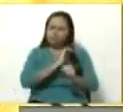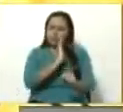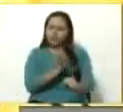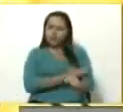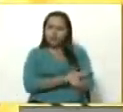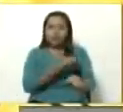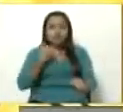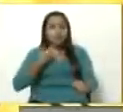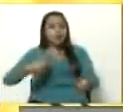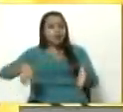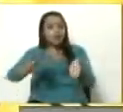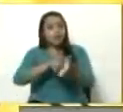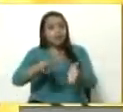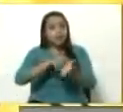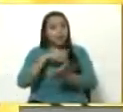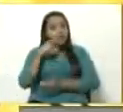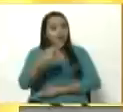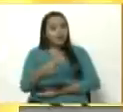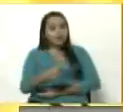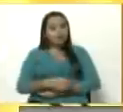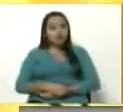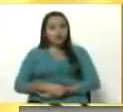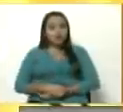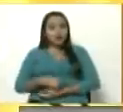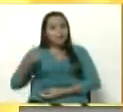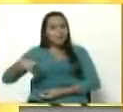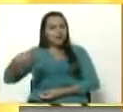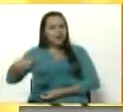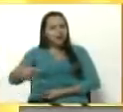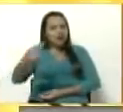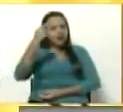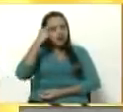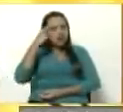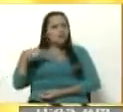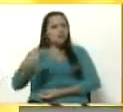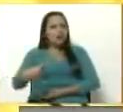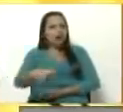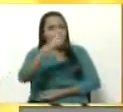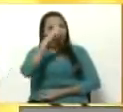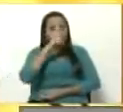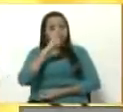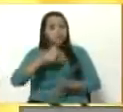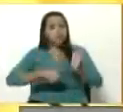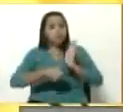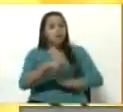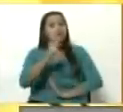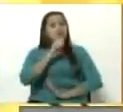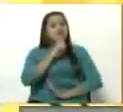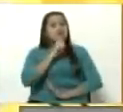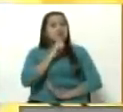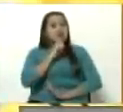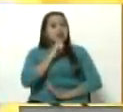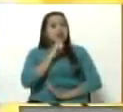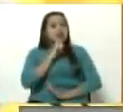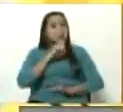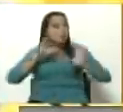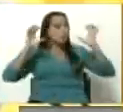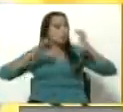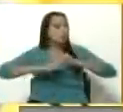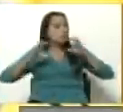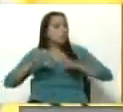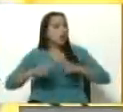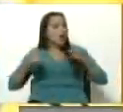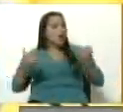y lo repito, han pasado los días y los años de mayor tempestad y de mayor tormenta. Viene